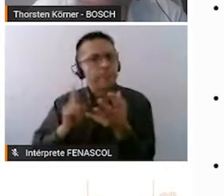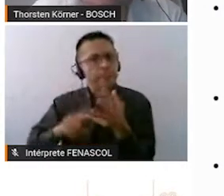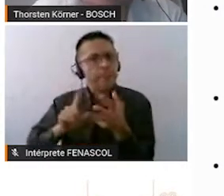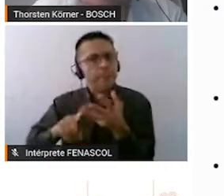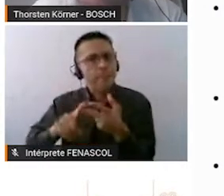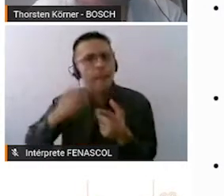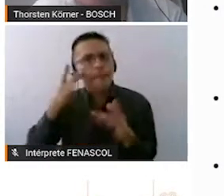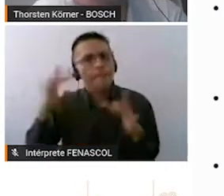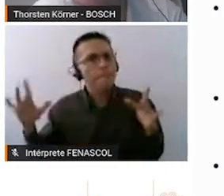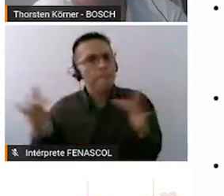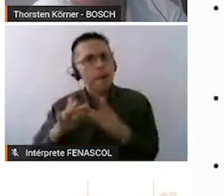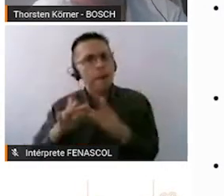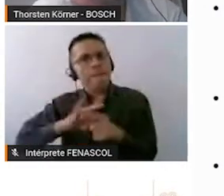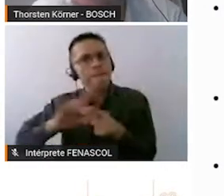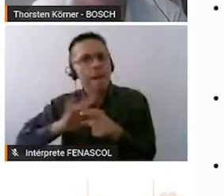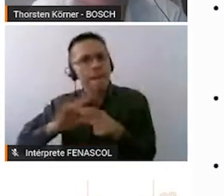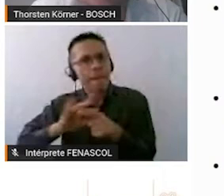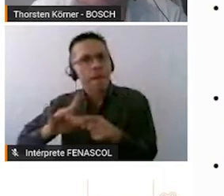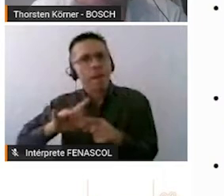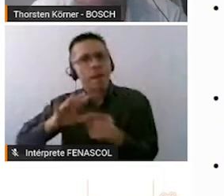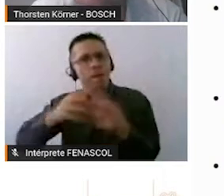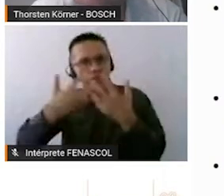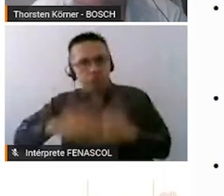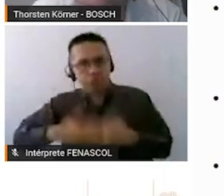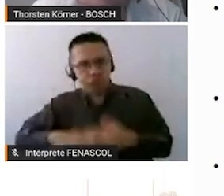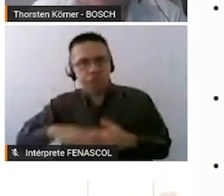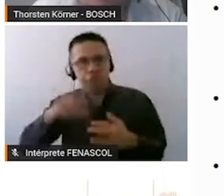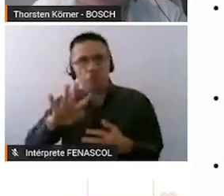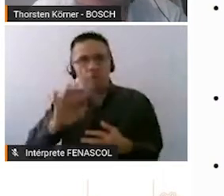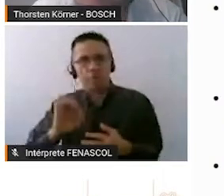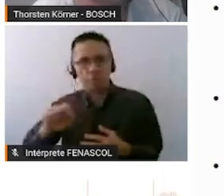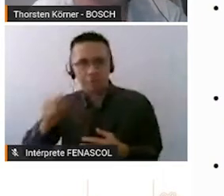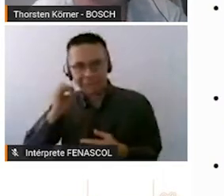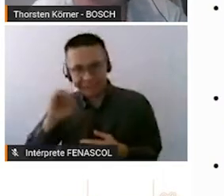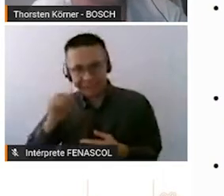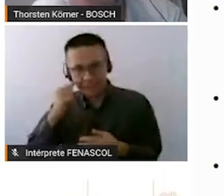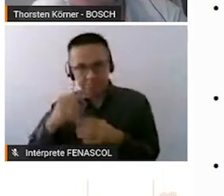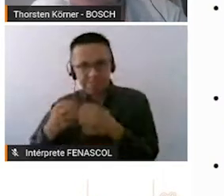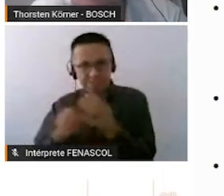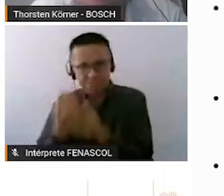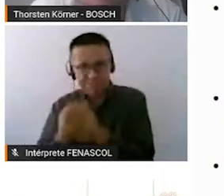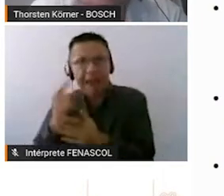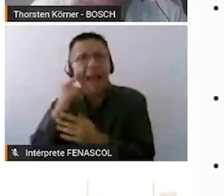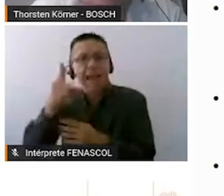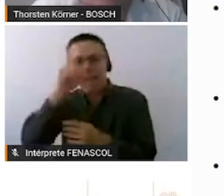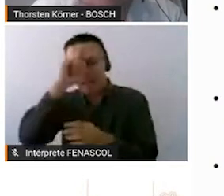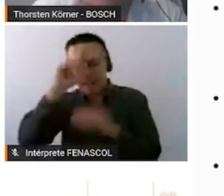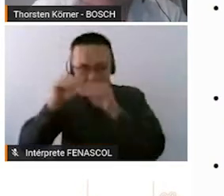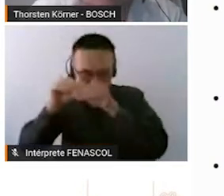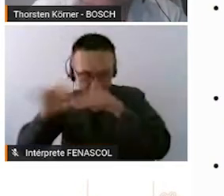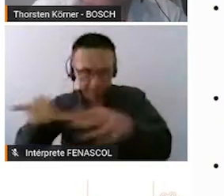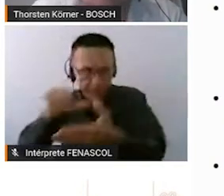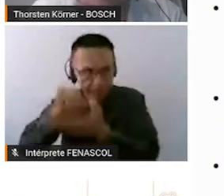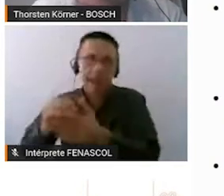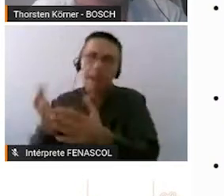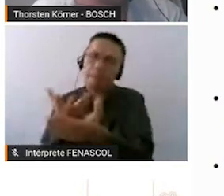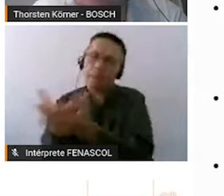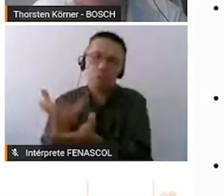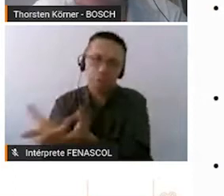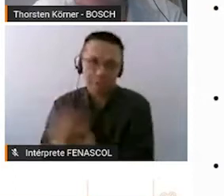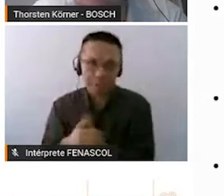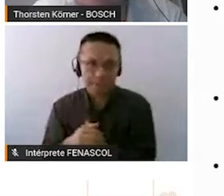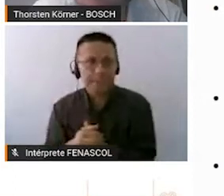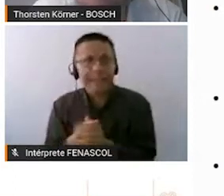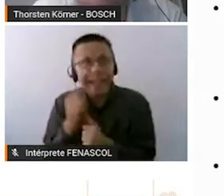implementar justamente Industria 4.0 dentro de la industria alemana. Lo importante que hay que decir aquí es que el grupo de